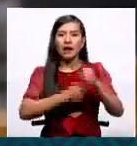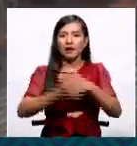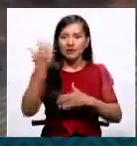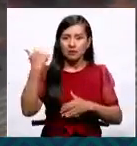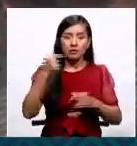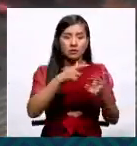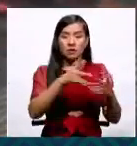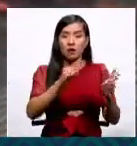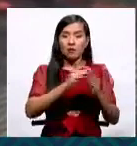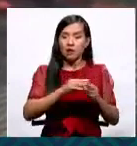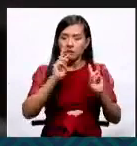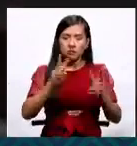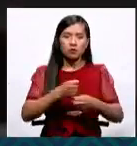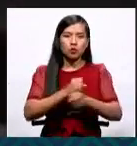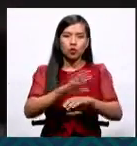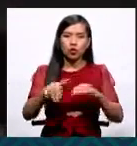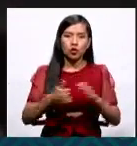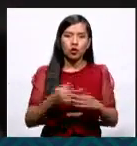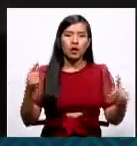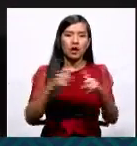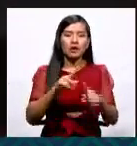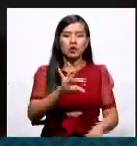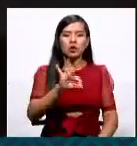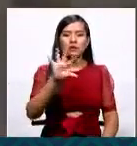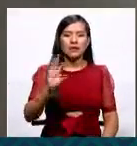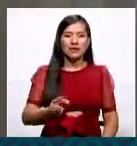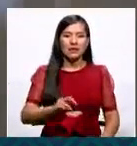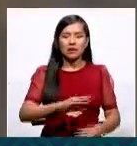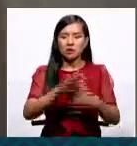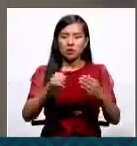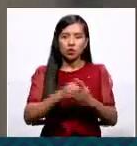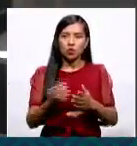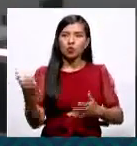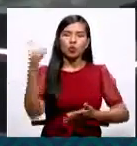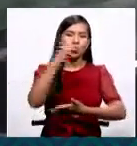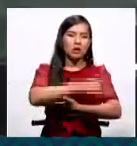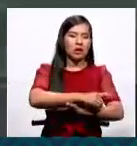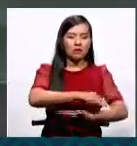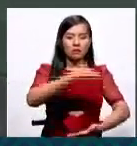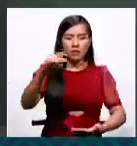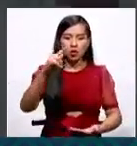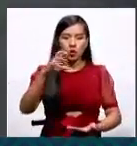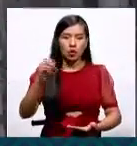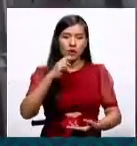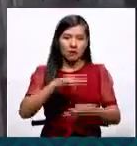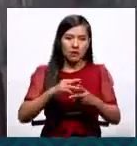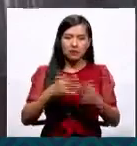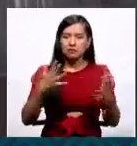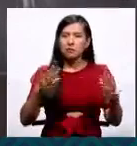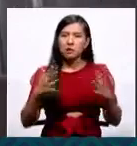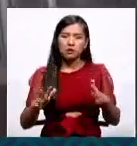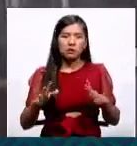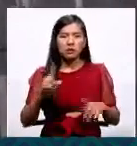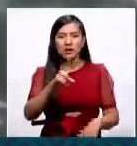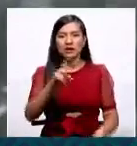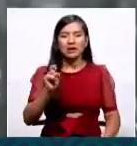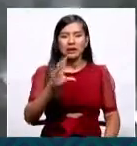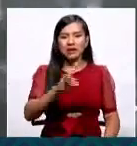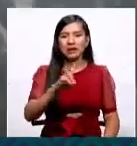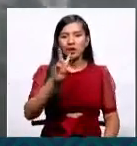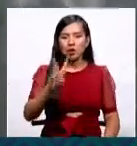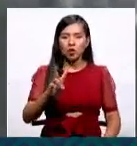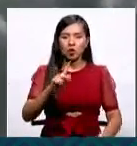empresa pública registró una producción de hasta 96 toneladas métricas por día, por lo que se prevé obtener un volumen total de al menos 172